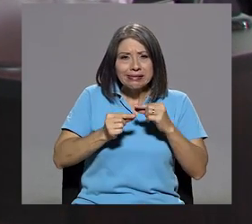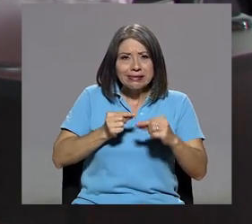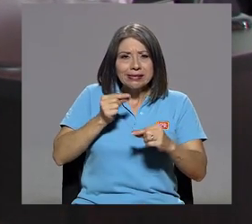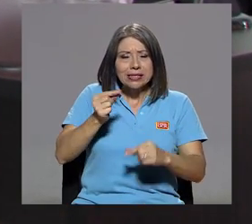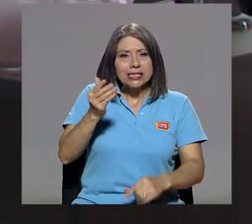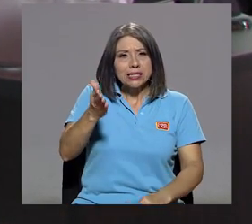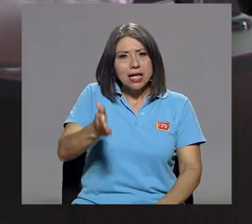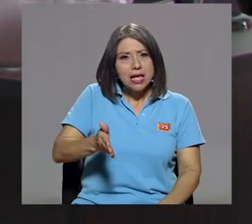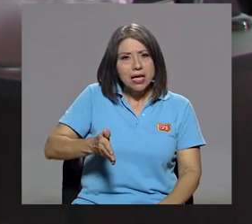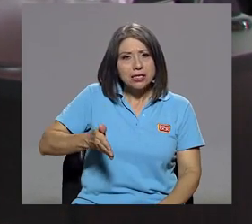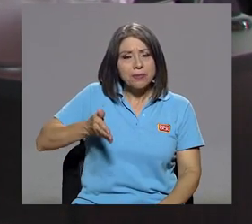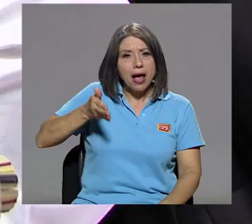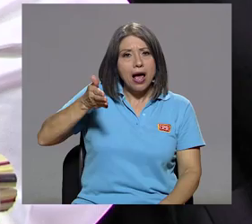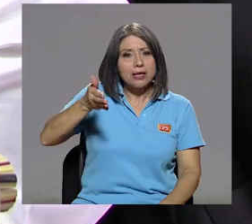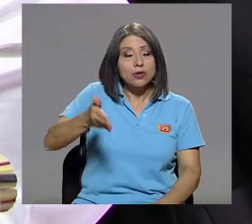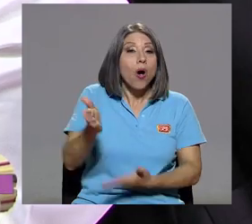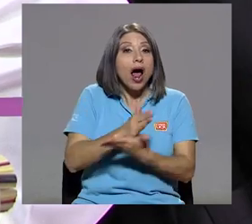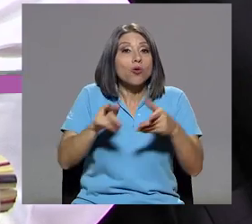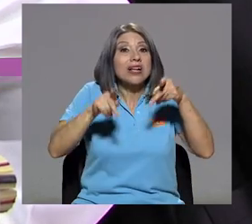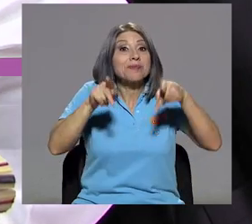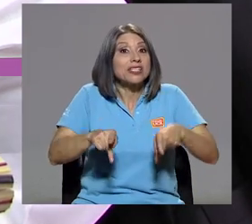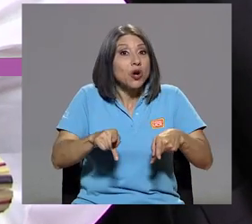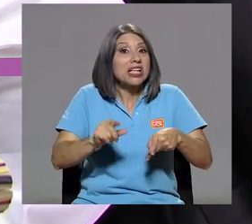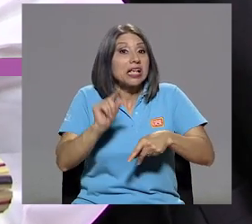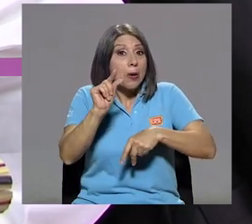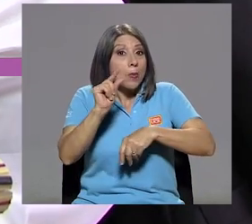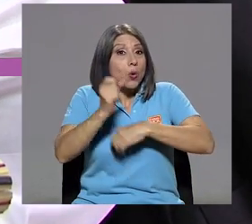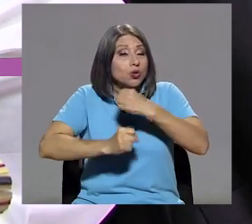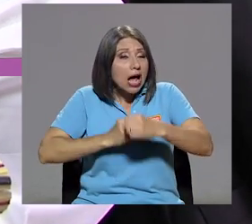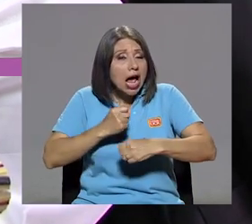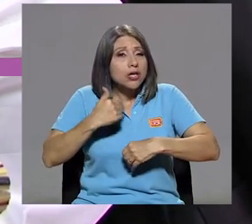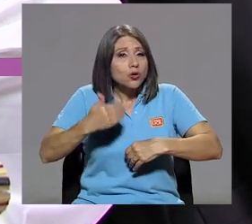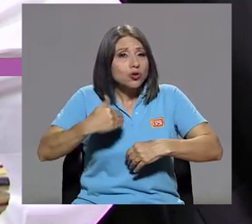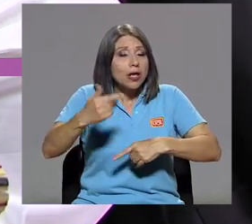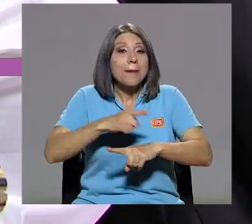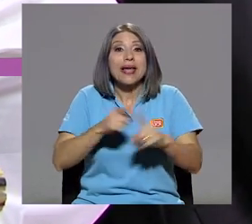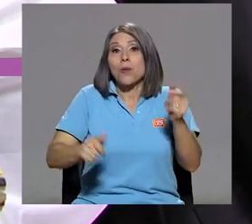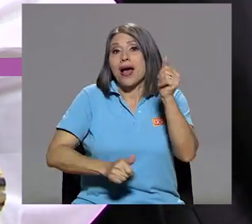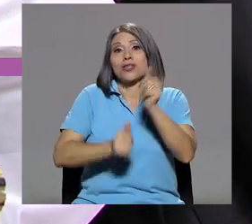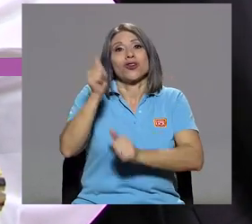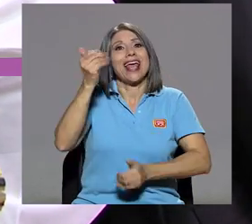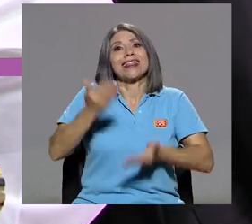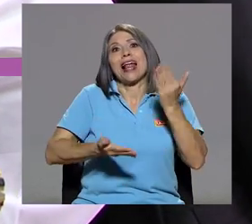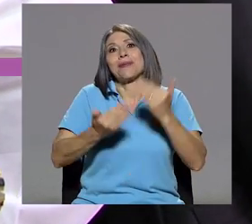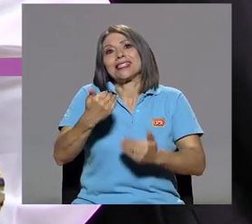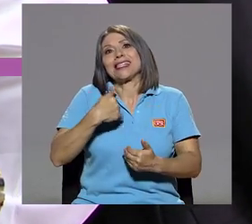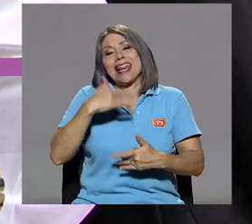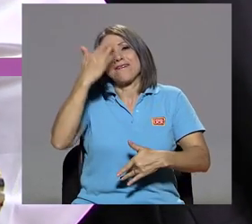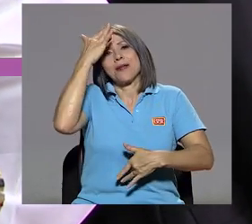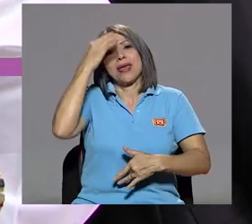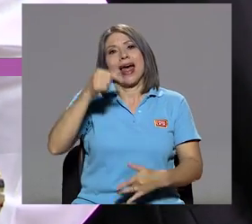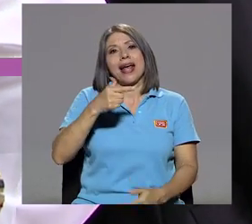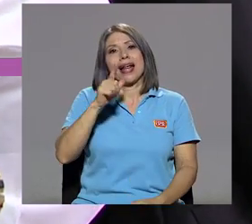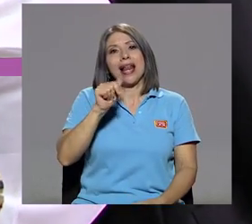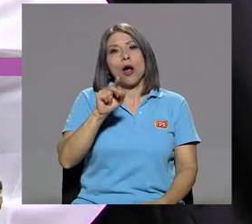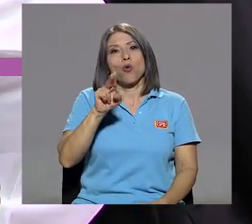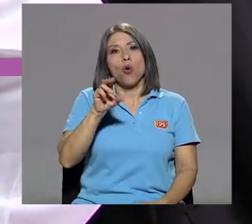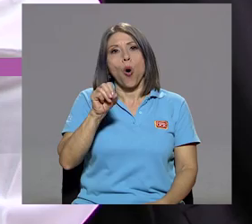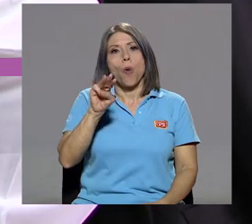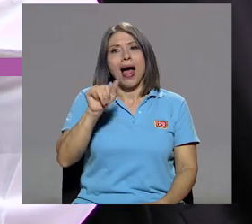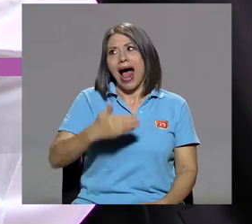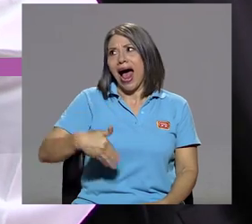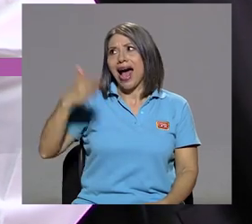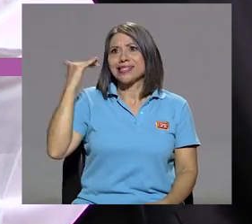le explicaba, hay personas que lo hacen en cuestión de pocos años, pero la mayoría posiblemente tiene el glaucoma hace 5 o 10 años y no se ha